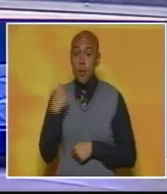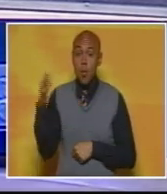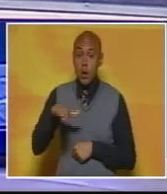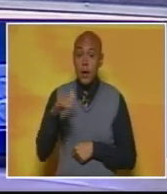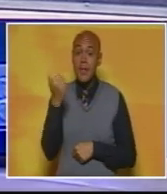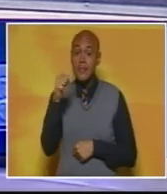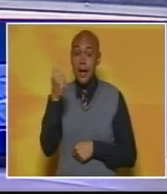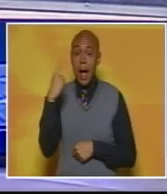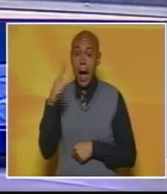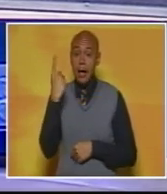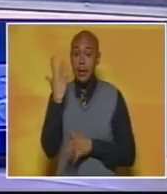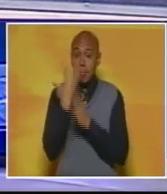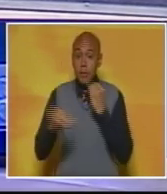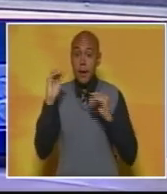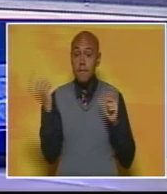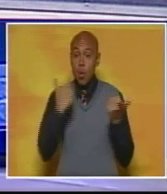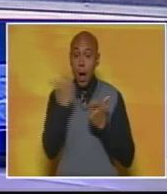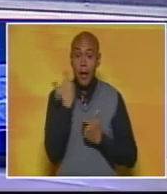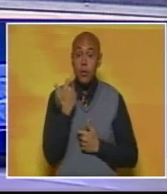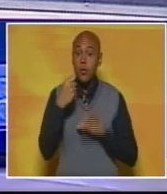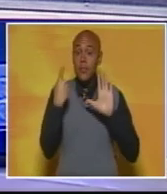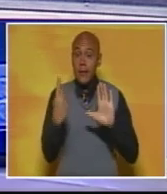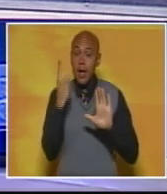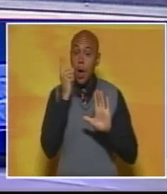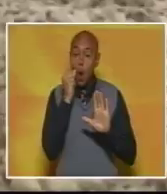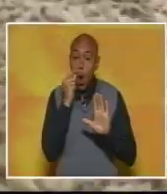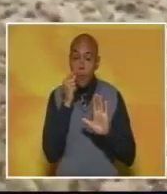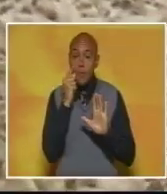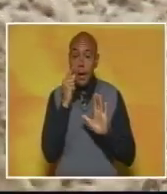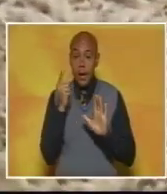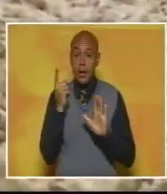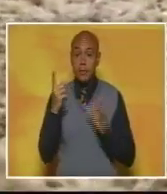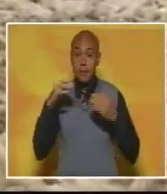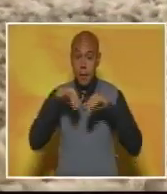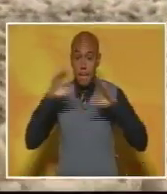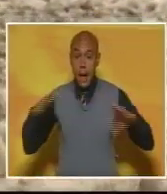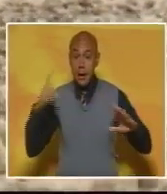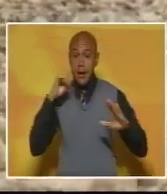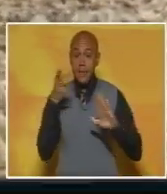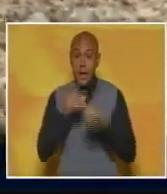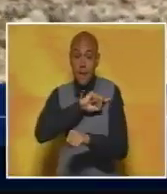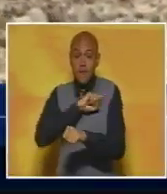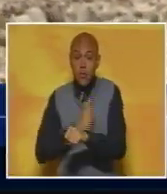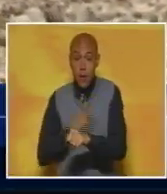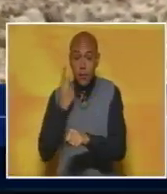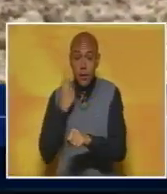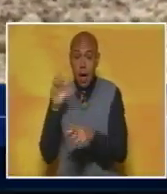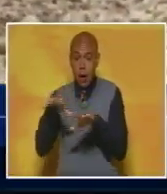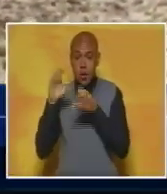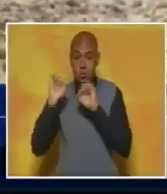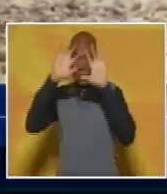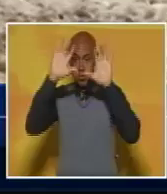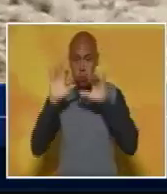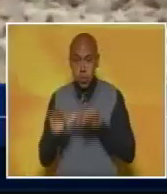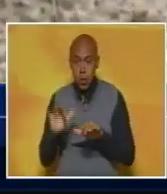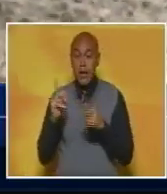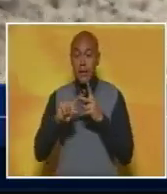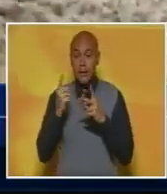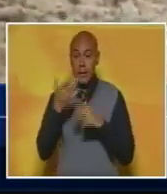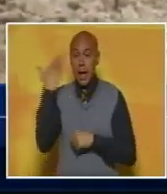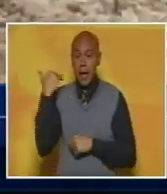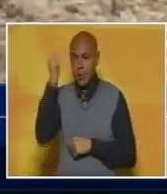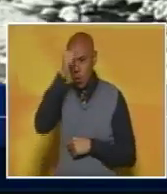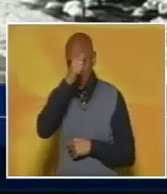10 están desaparecidas, entre ellas 6 marineros. Esto debido al fuerte temporal de lluvia, viento y nieve que azota el país desde el